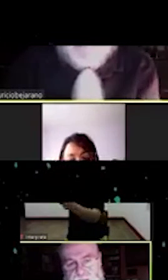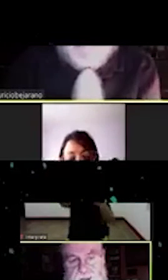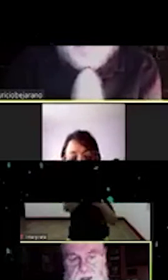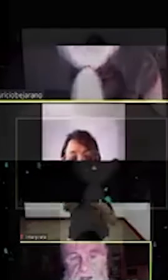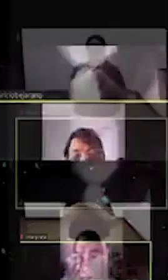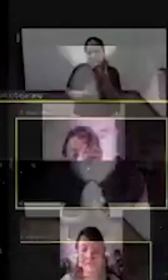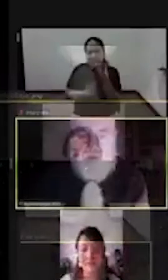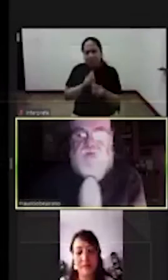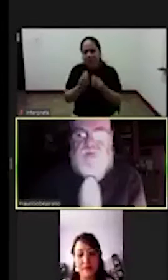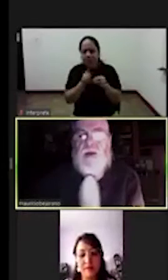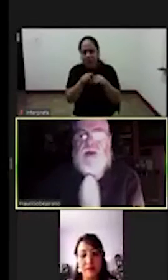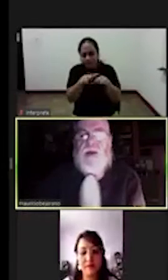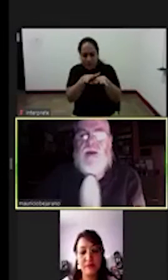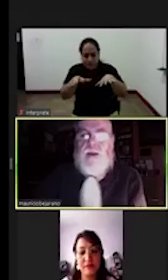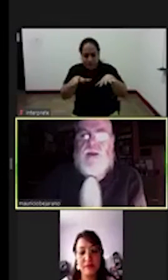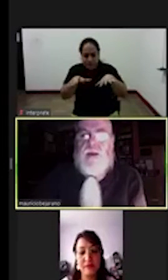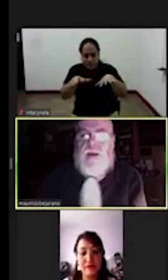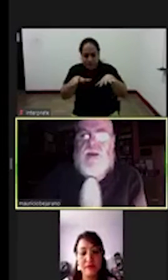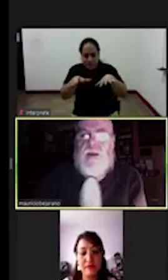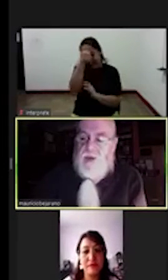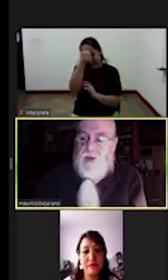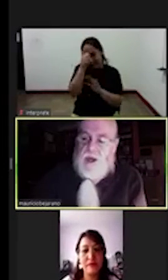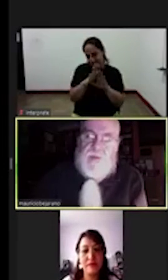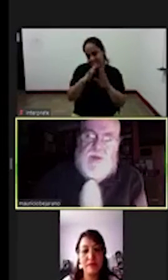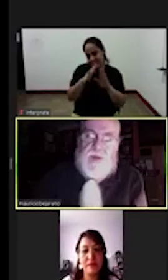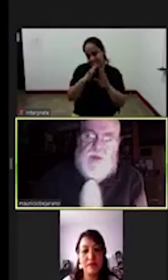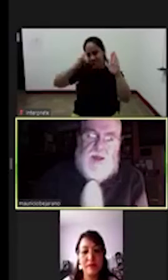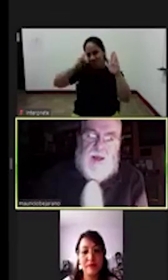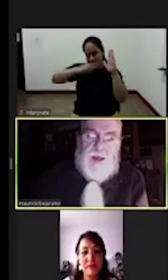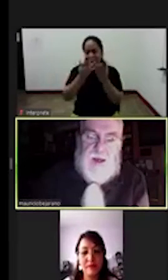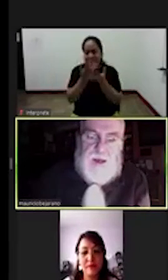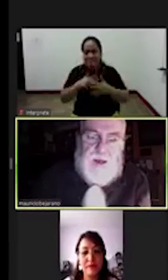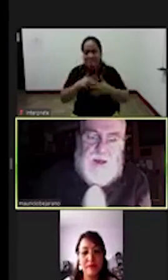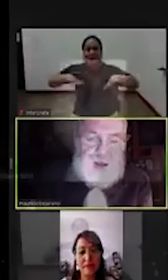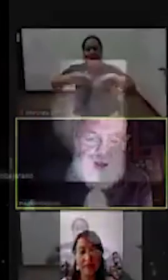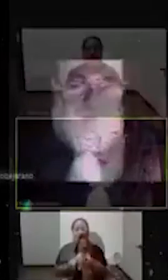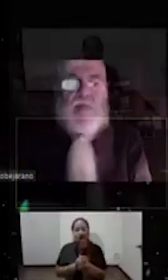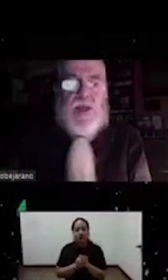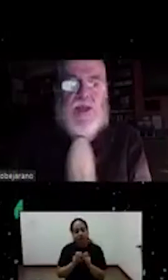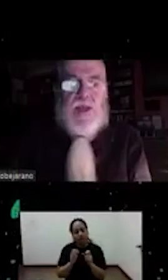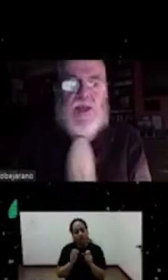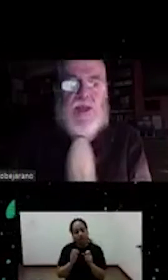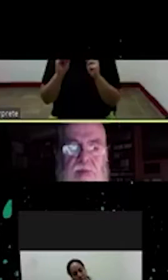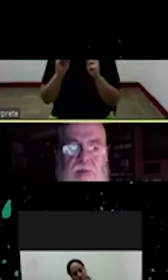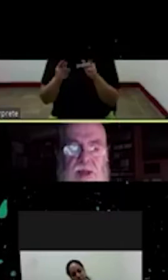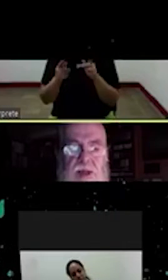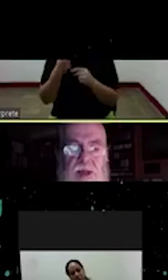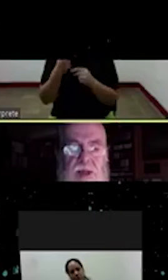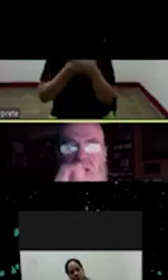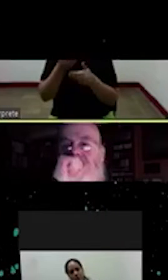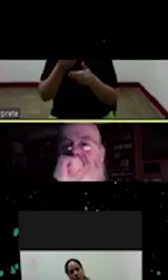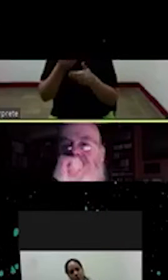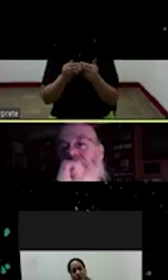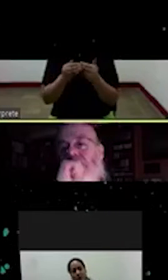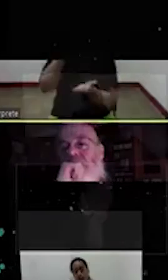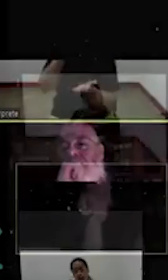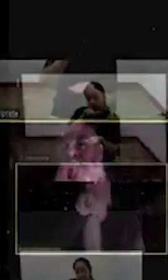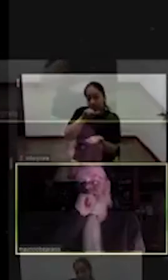castillo. Y bien, ante la propuesta empiezan a aparecer las